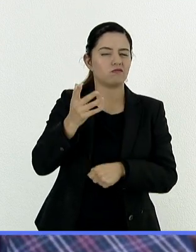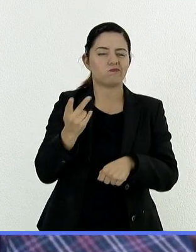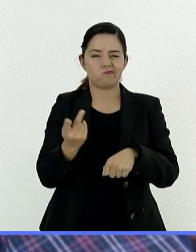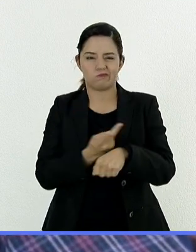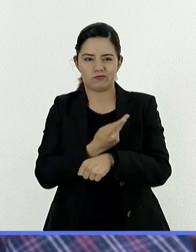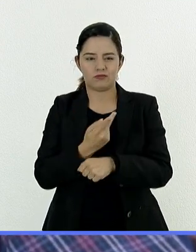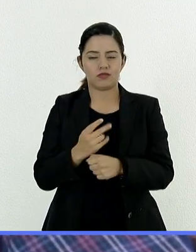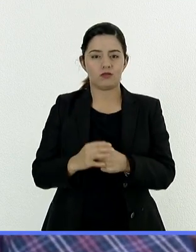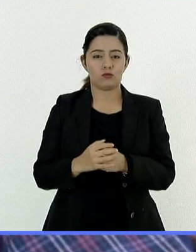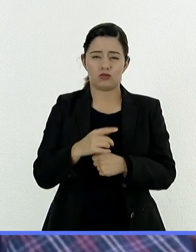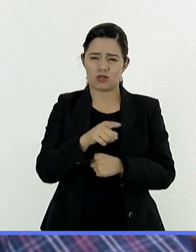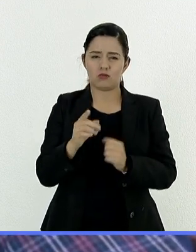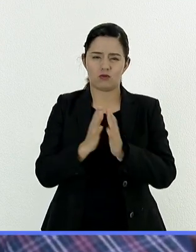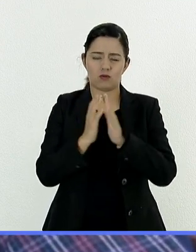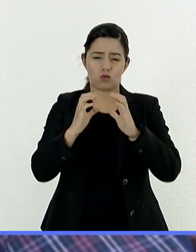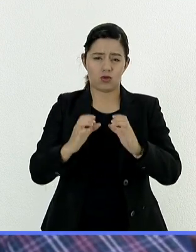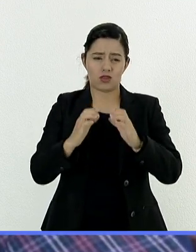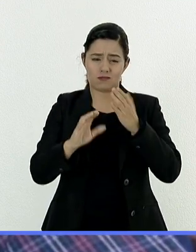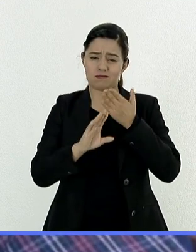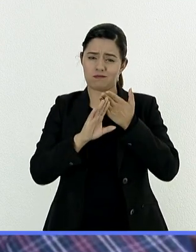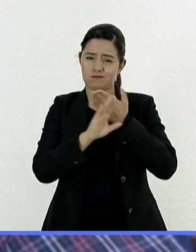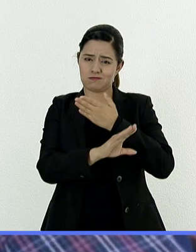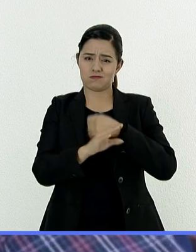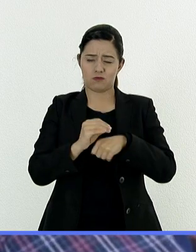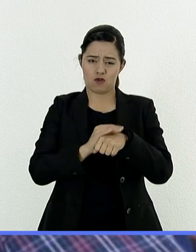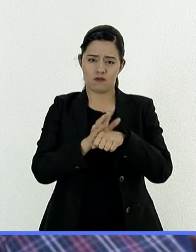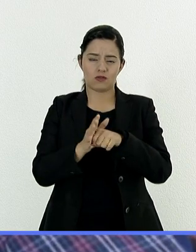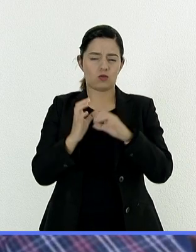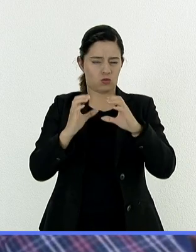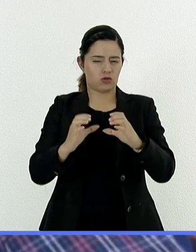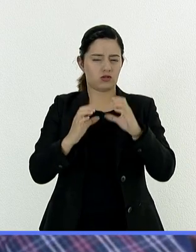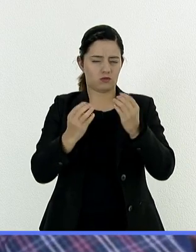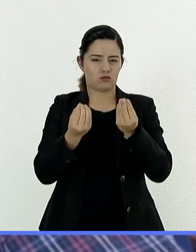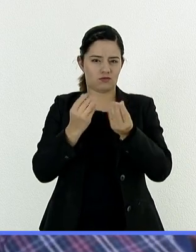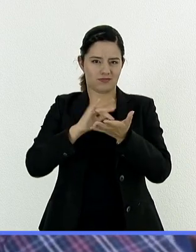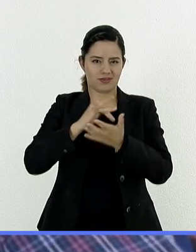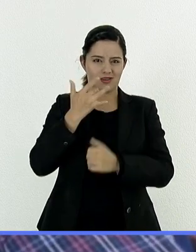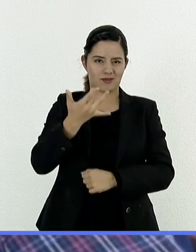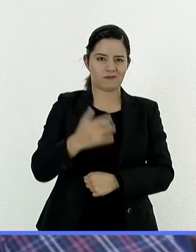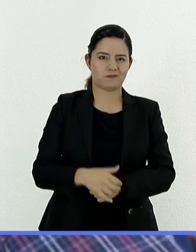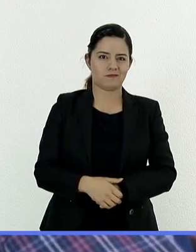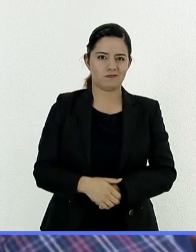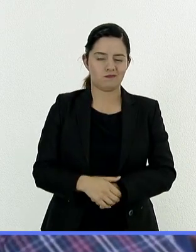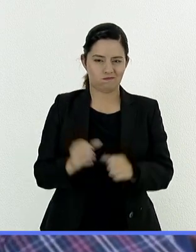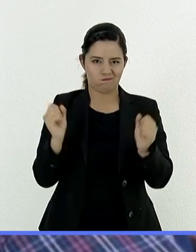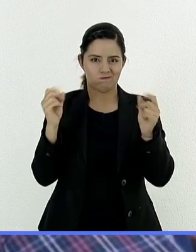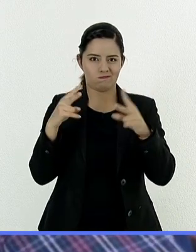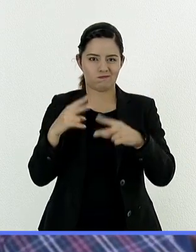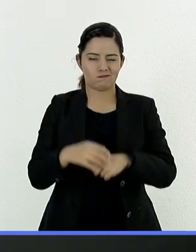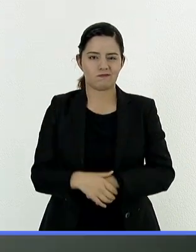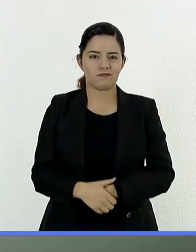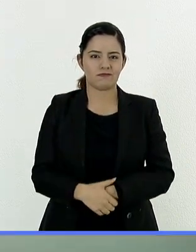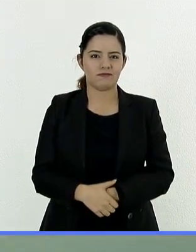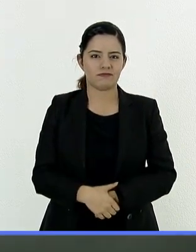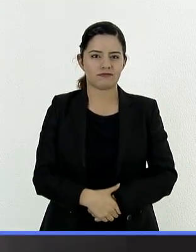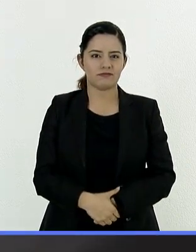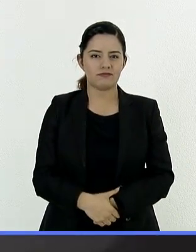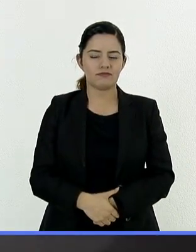hay que evitar las infecciones Cuídese mucho Gracias hasta luego